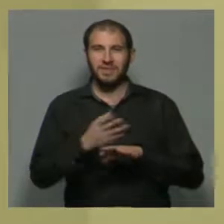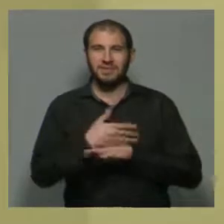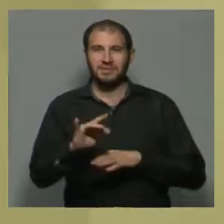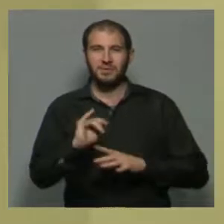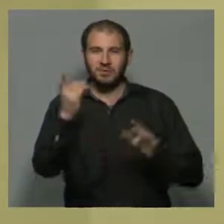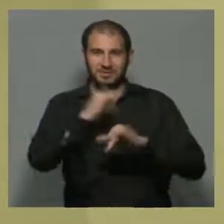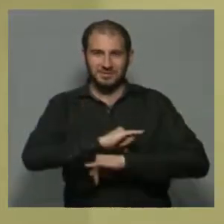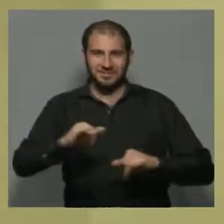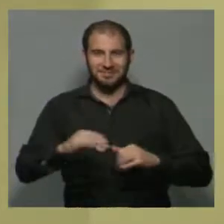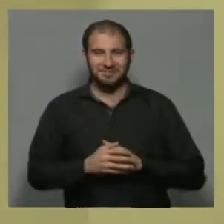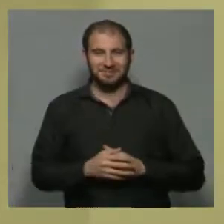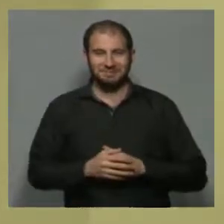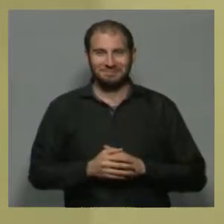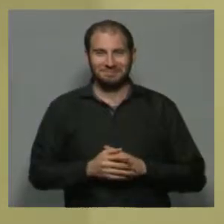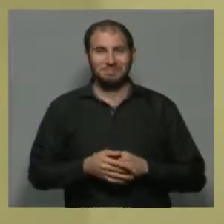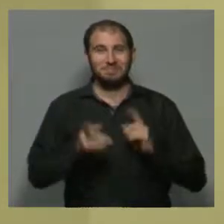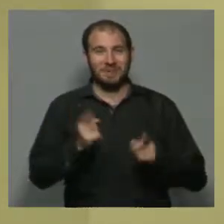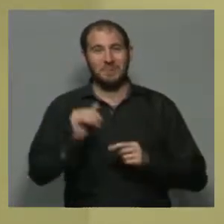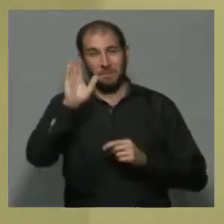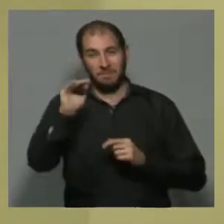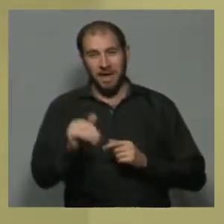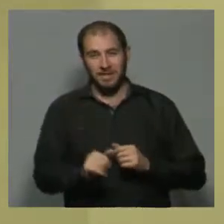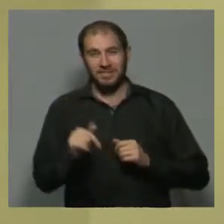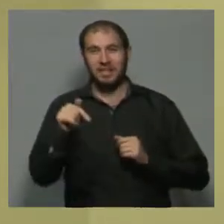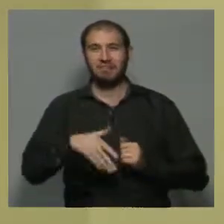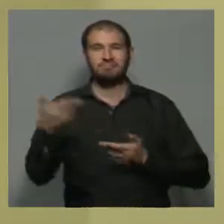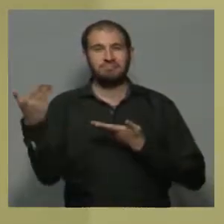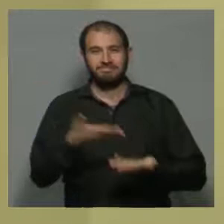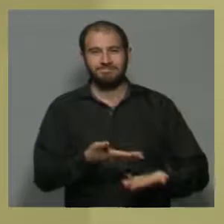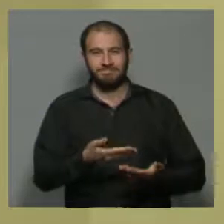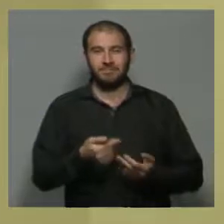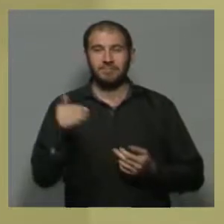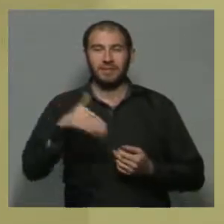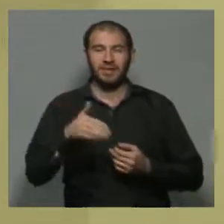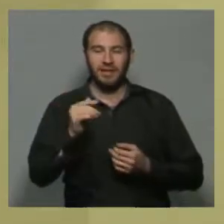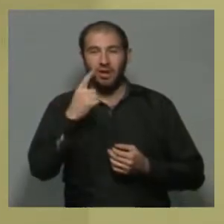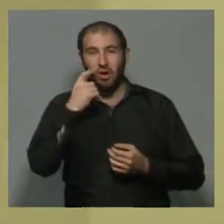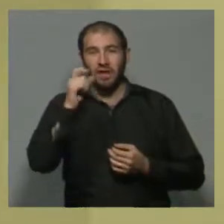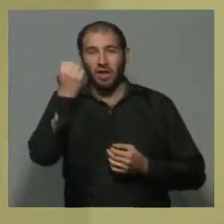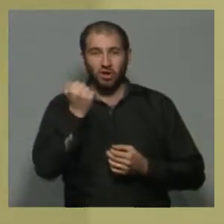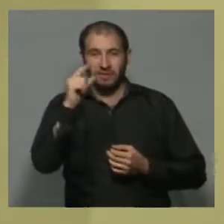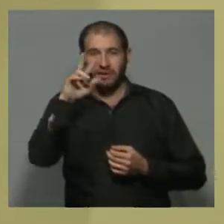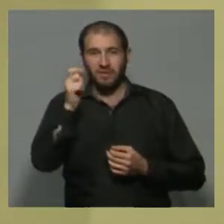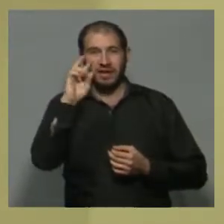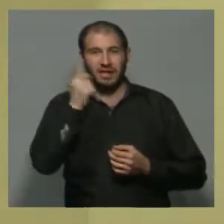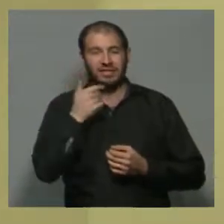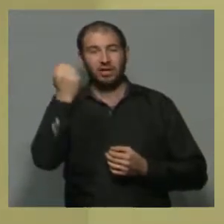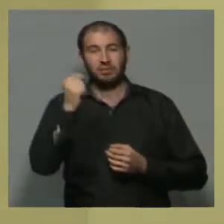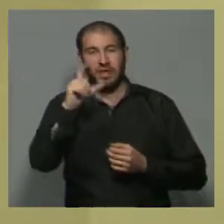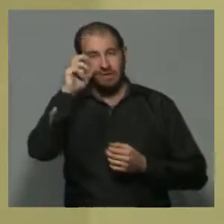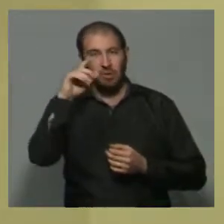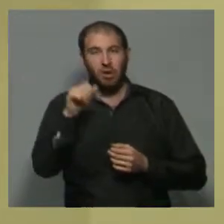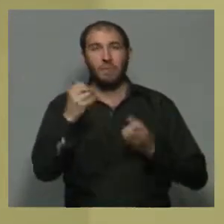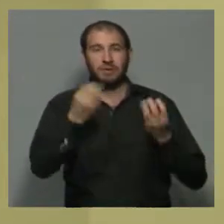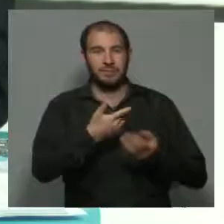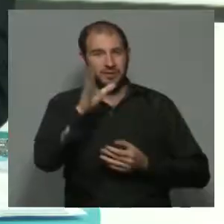Continuamos en Universidad Noticias y como todos los martes tenemos el placer de tener aquí en el piso a nuestro economista José Vargas, economista de Valuecon. ¿Cómo estás,